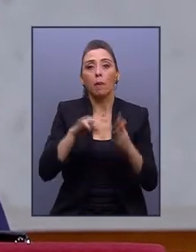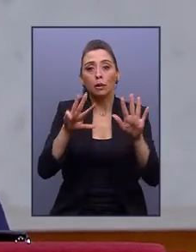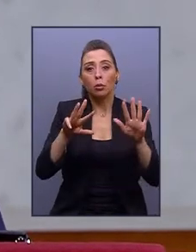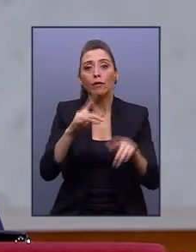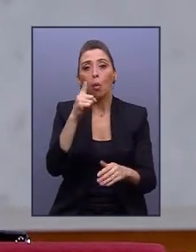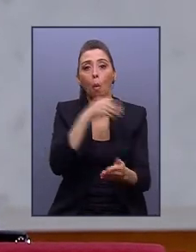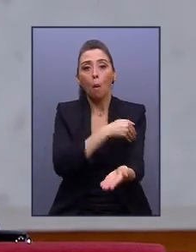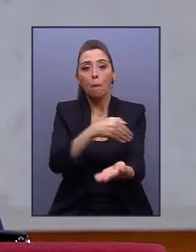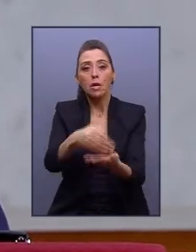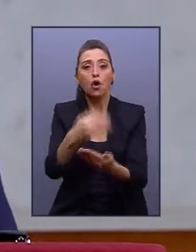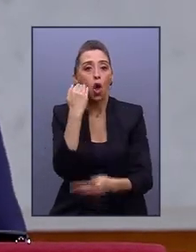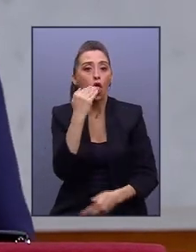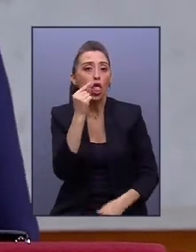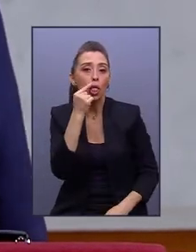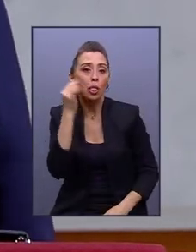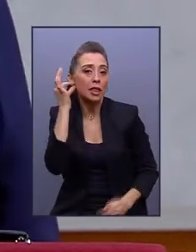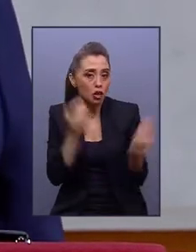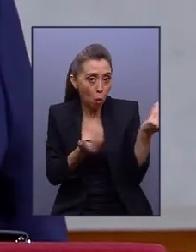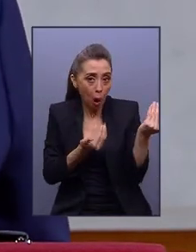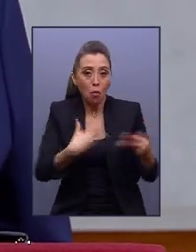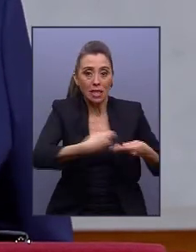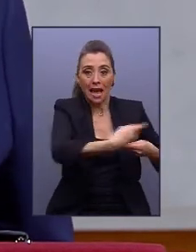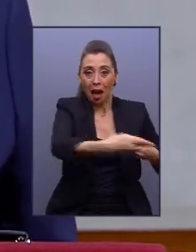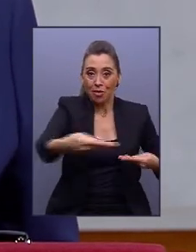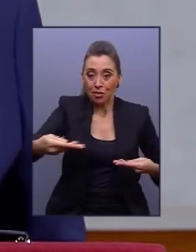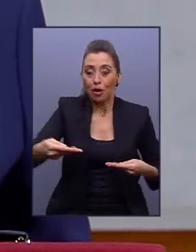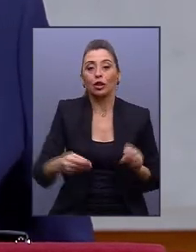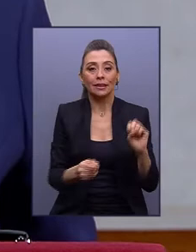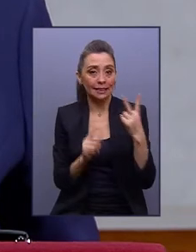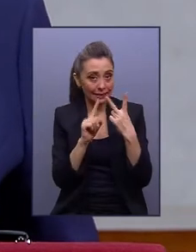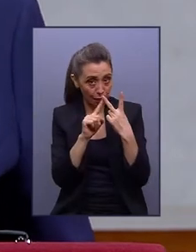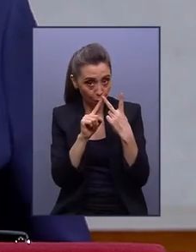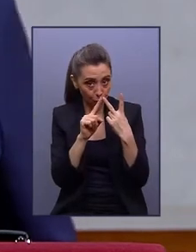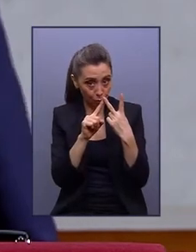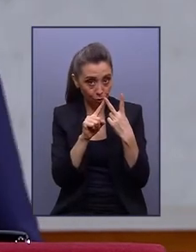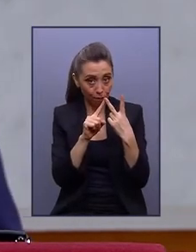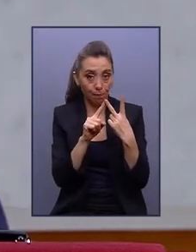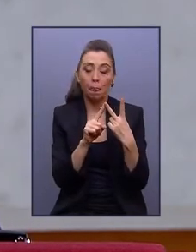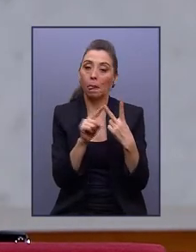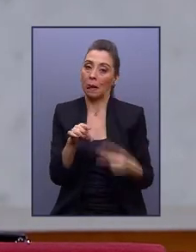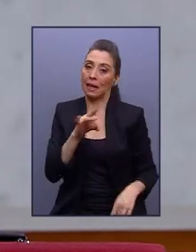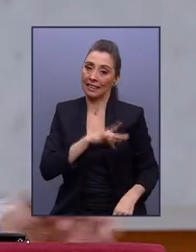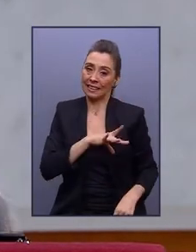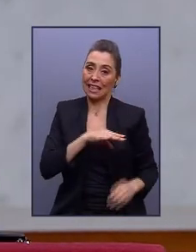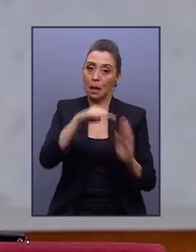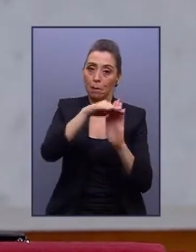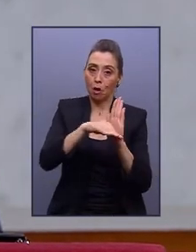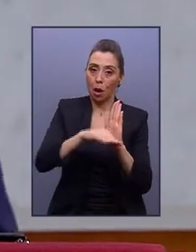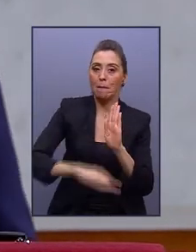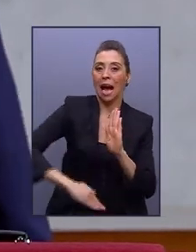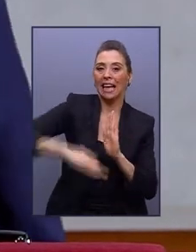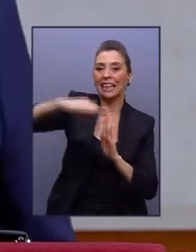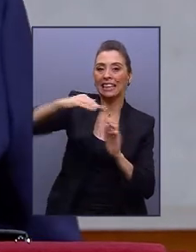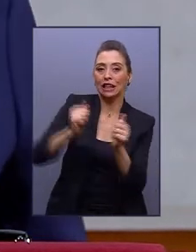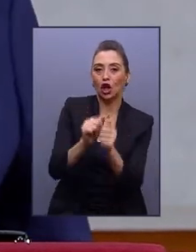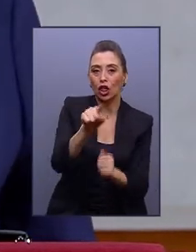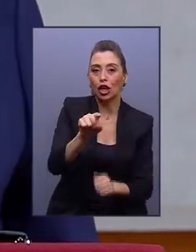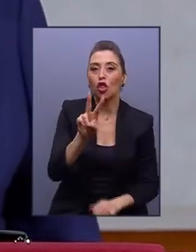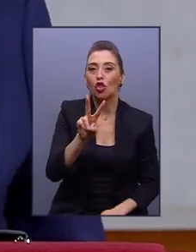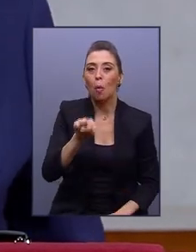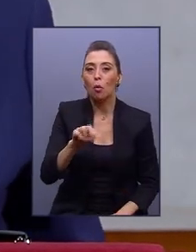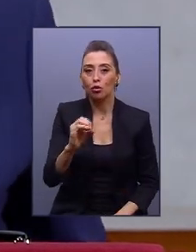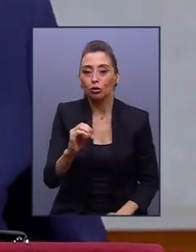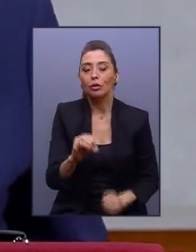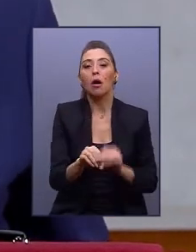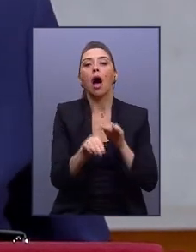1 millón de niños y niñas. Pero una segunda línea de acción, en este, digamos, Chile Crece Contigo 2.0, es el programa